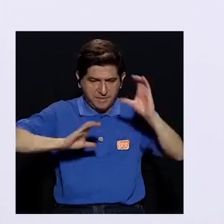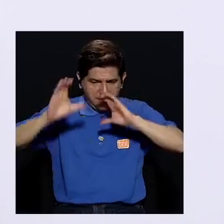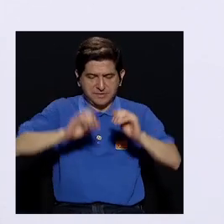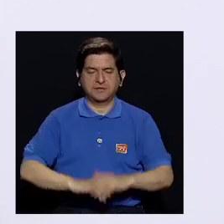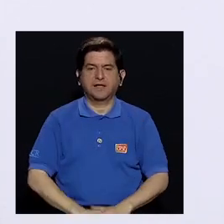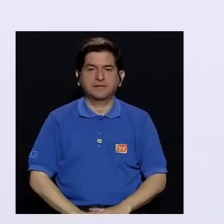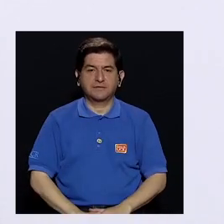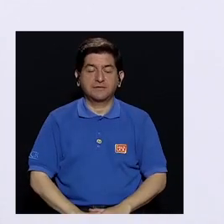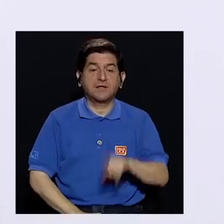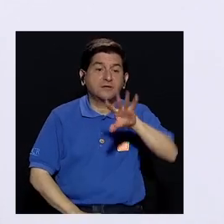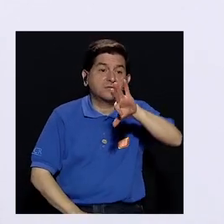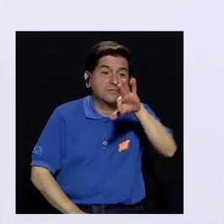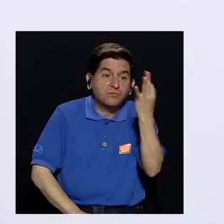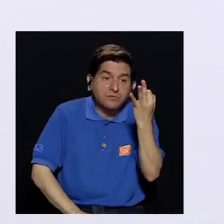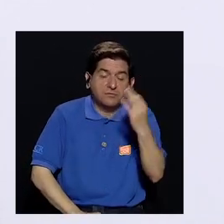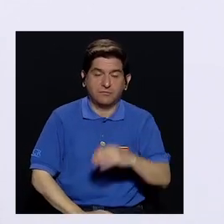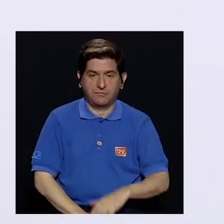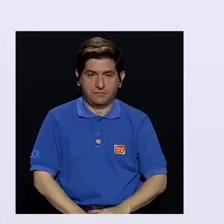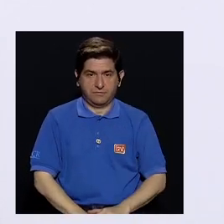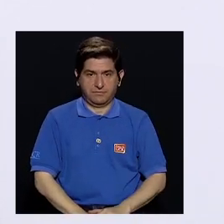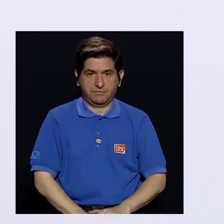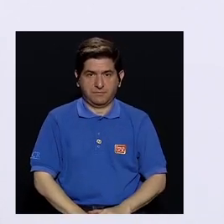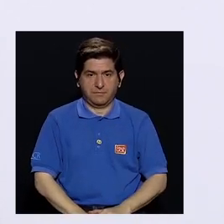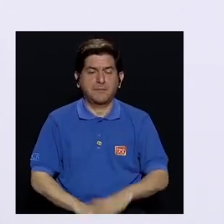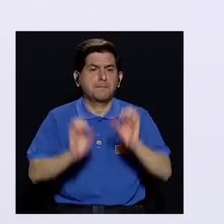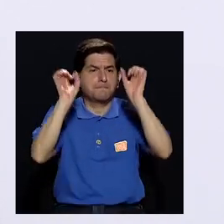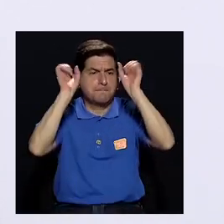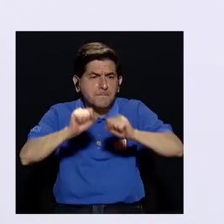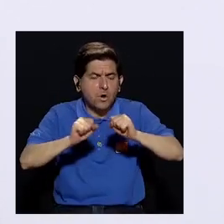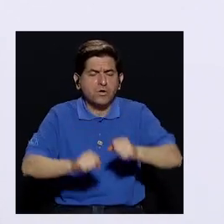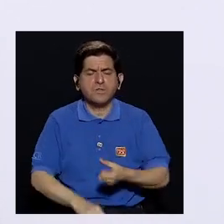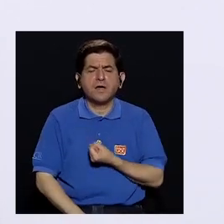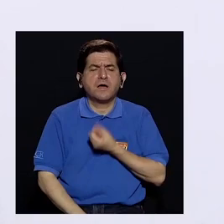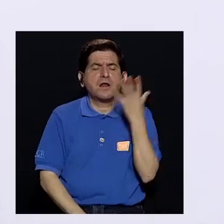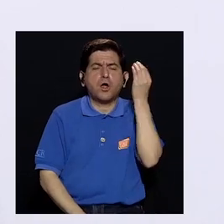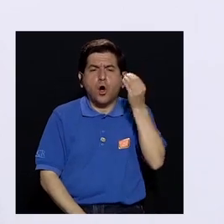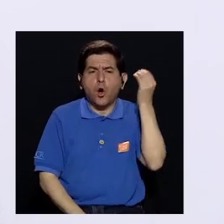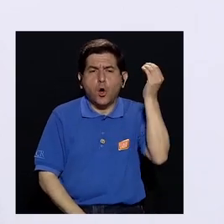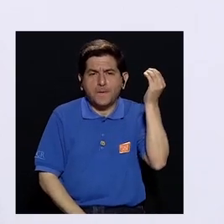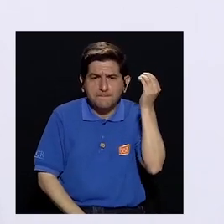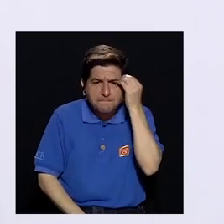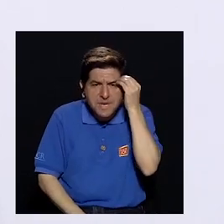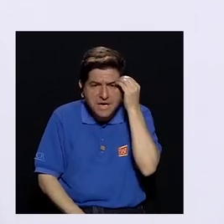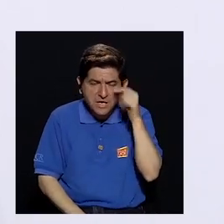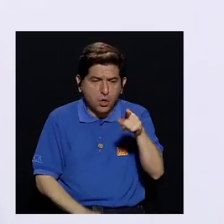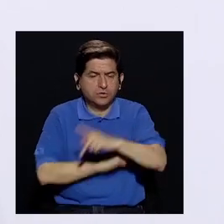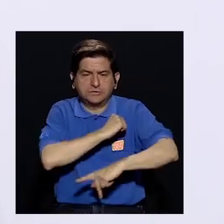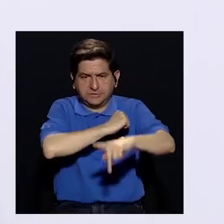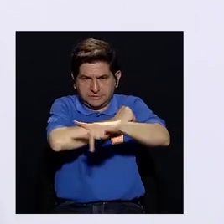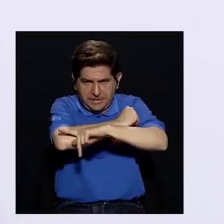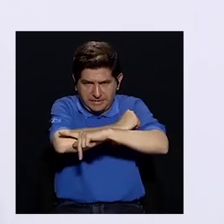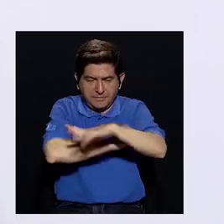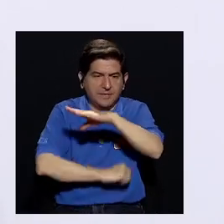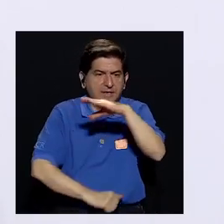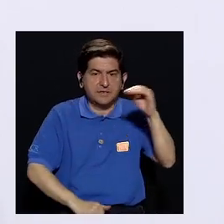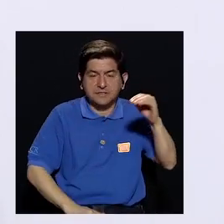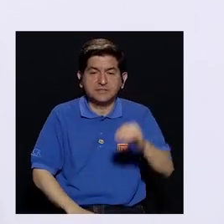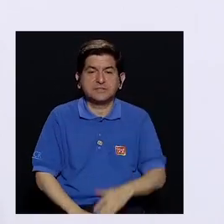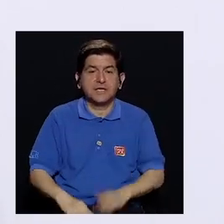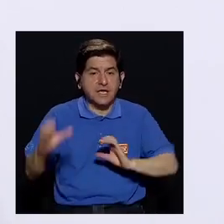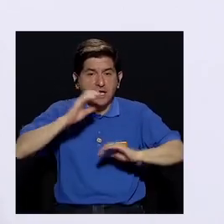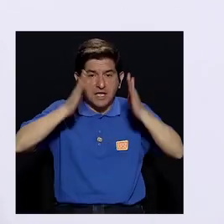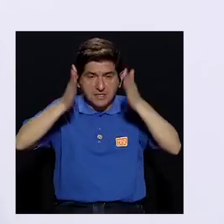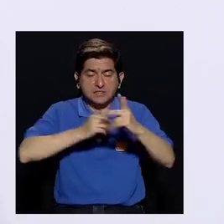representante del gobierno y un representante científico para que de alguna manera se pueda